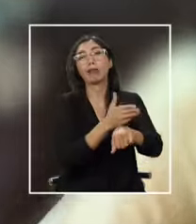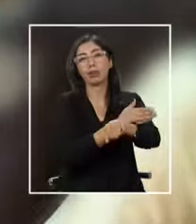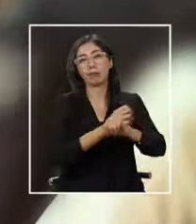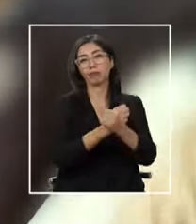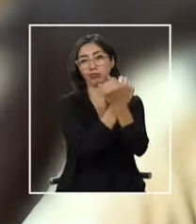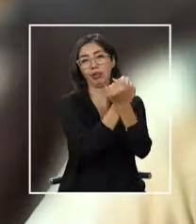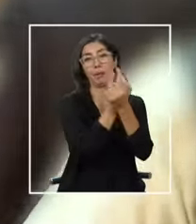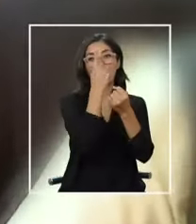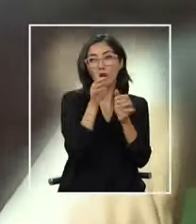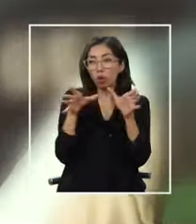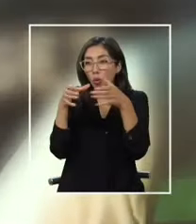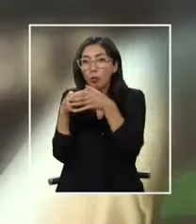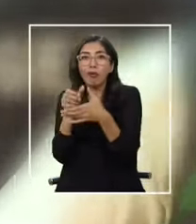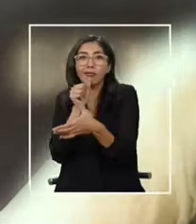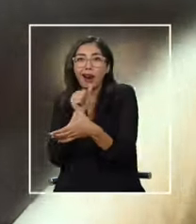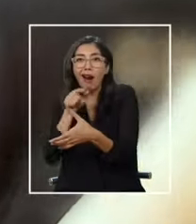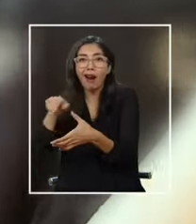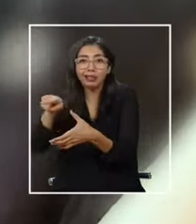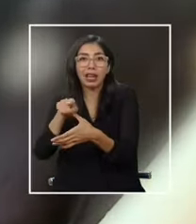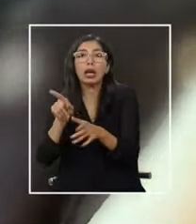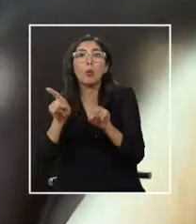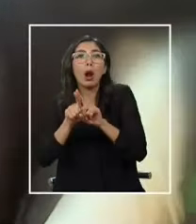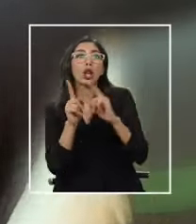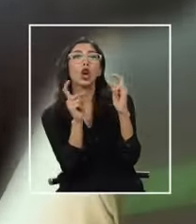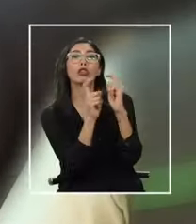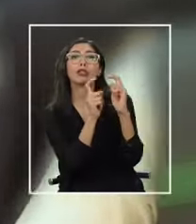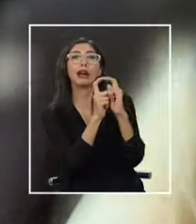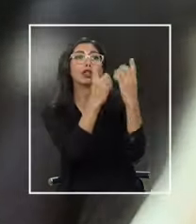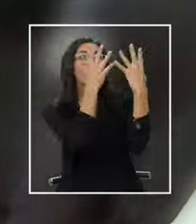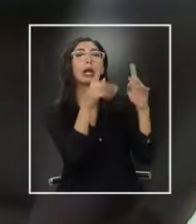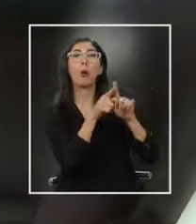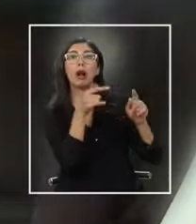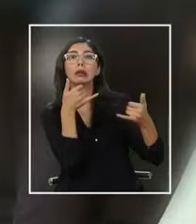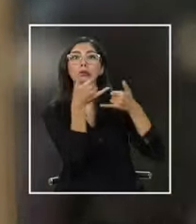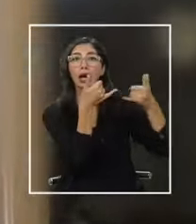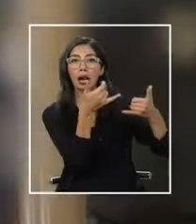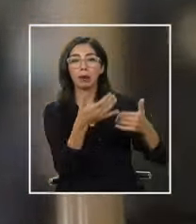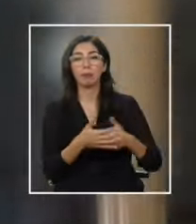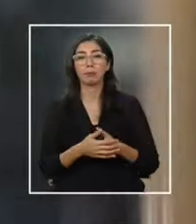libertad, pero la banda no dejó de tener contacto con ellos durante este tiempo.